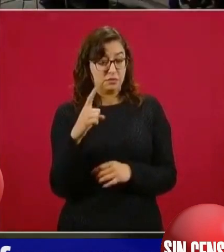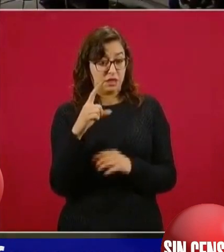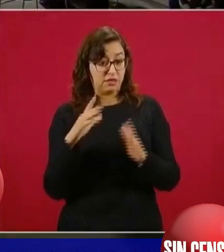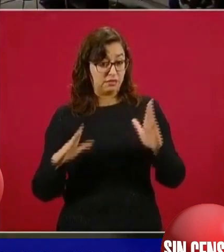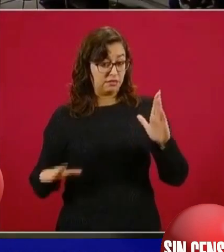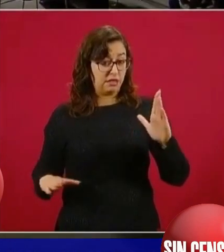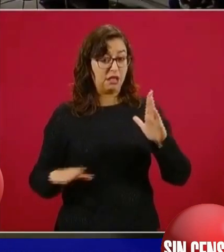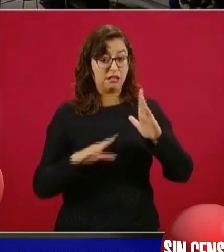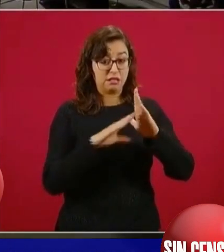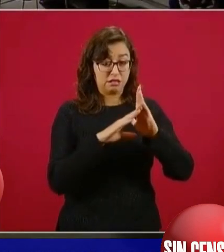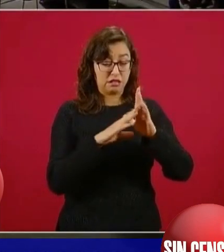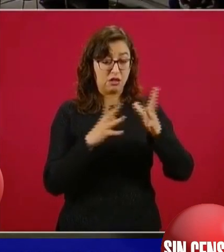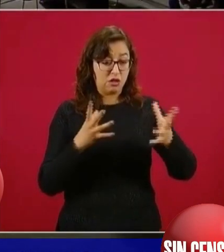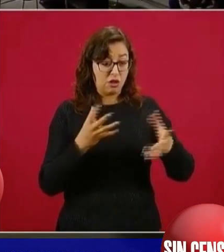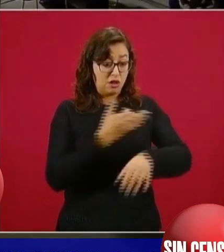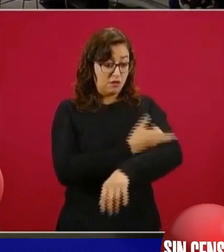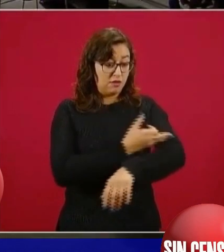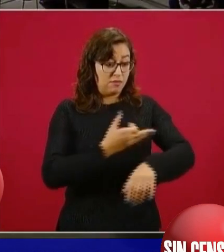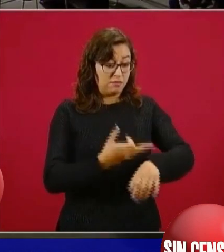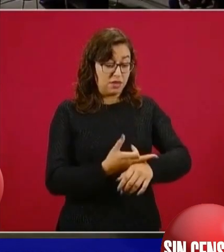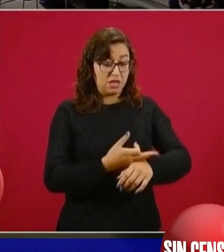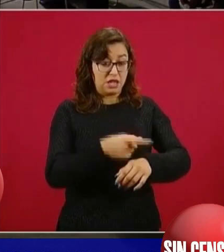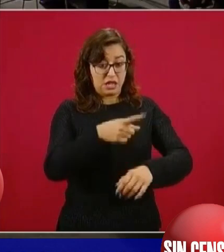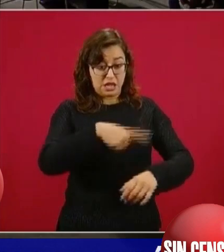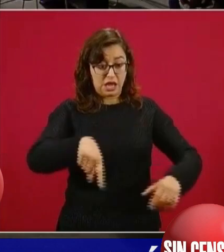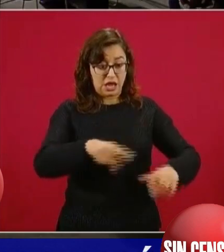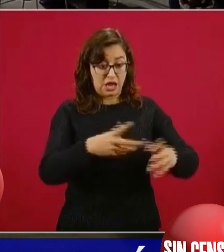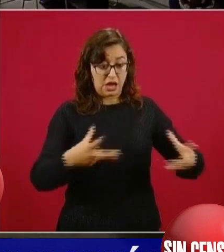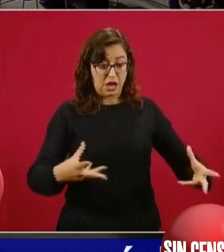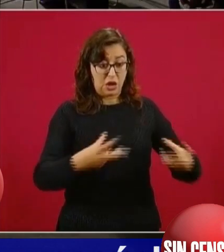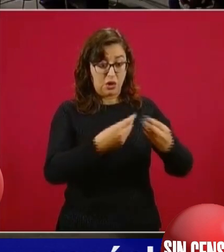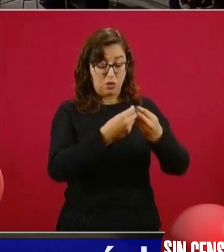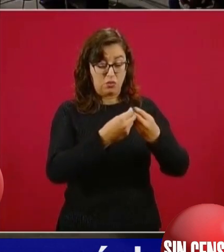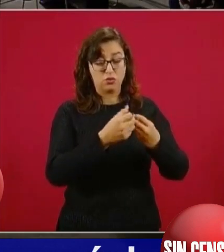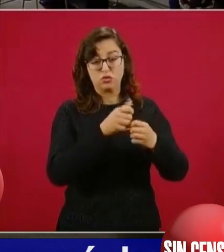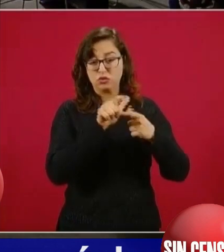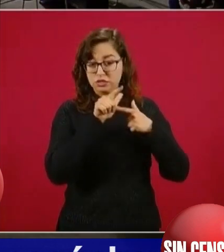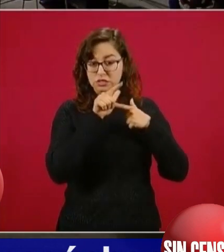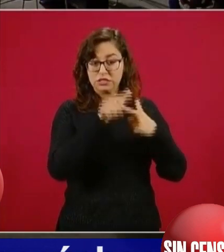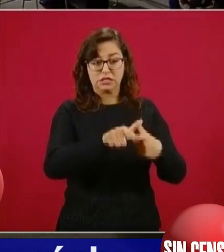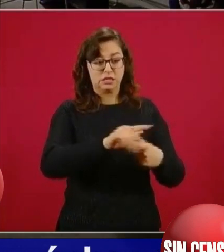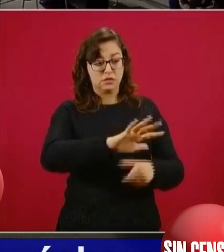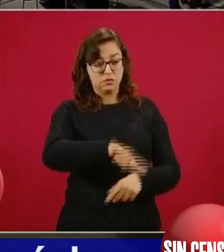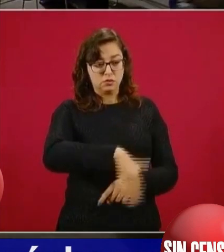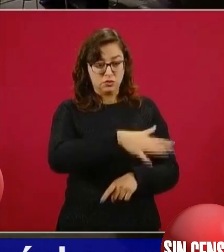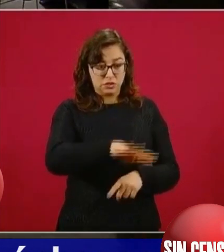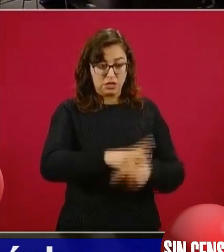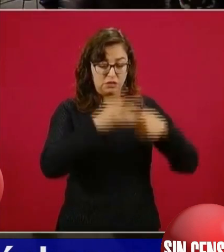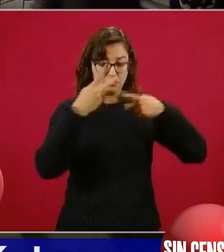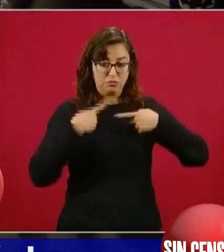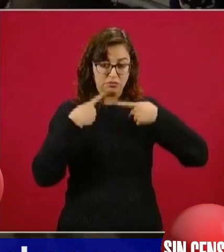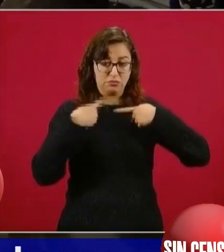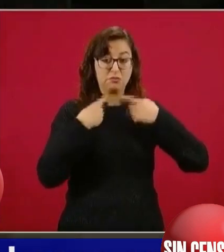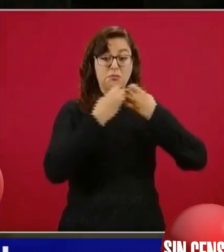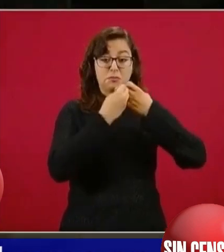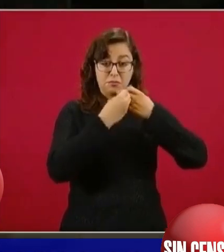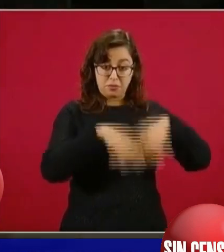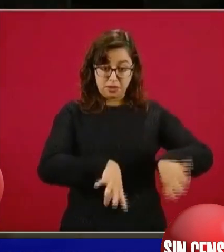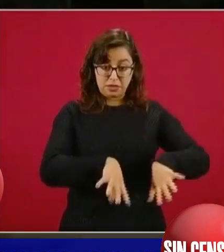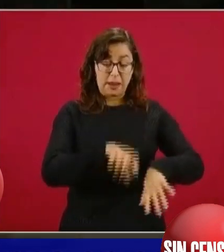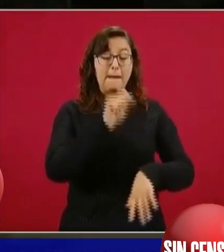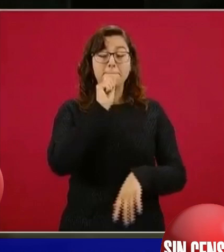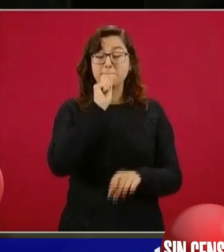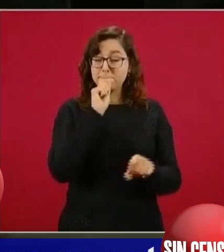Tlatelolco, con las familiares que están en búsqueda de sus personas desaparecidas, pues también